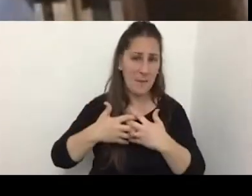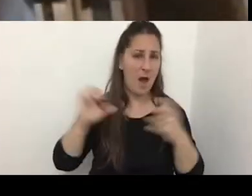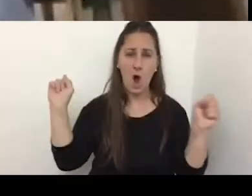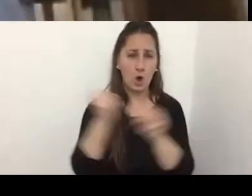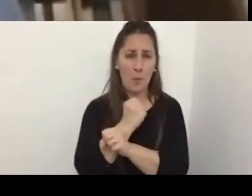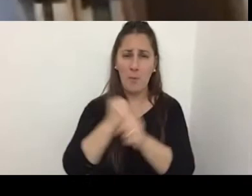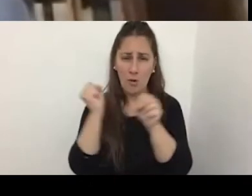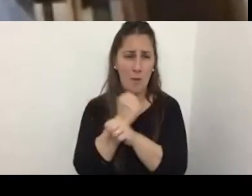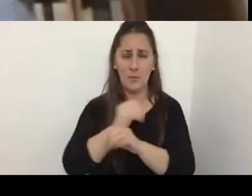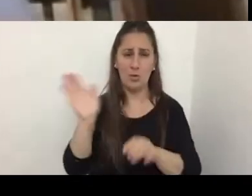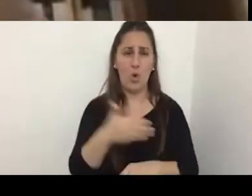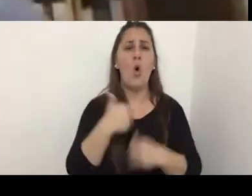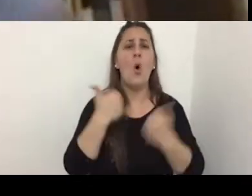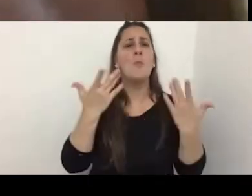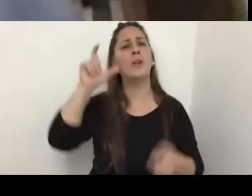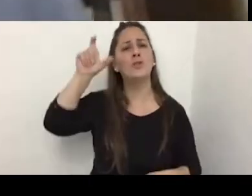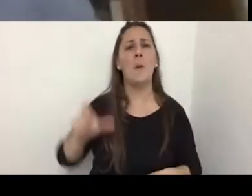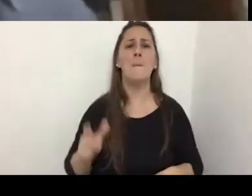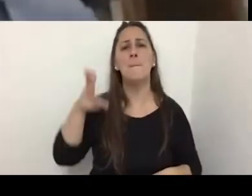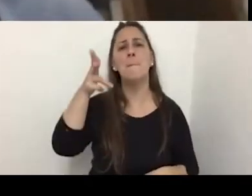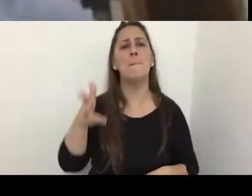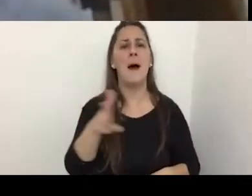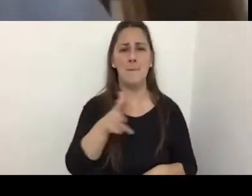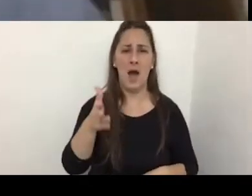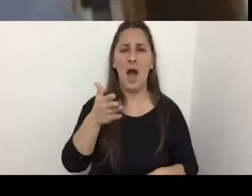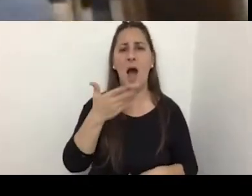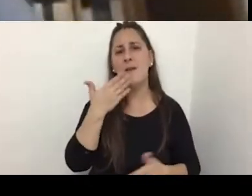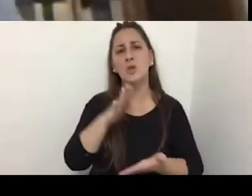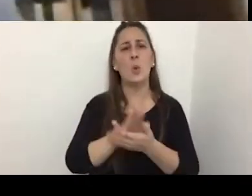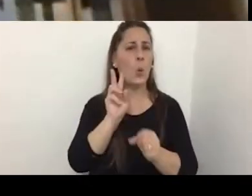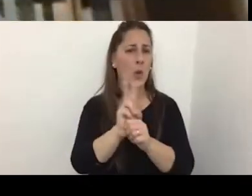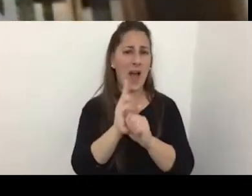el Papa está hablando del cuidado de la casa común, porque nos vamos a quedar sin casa.